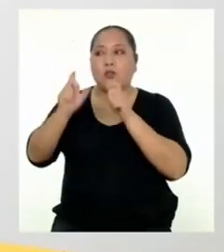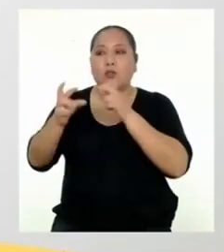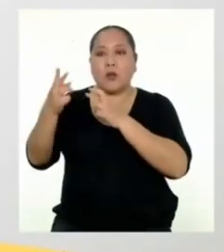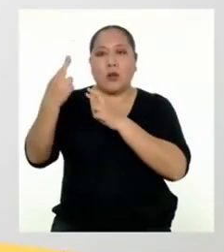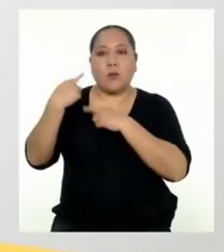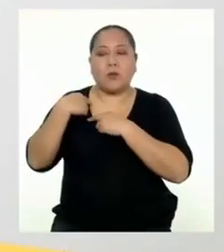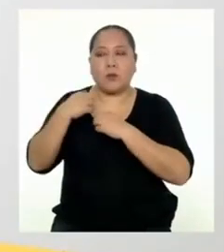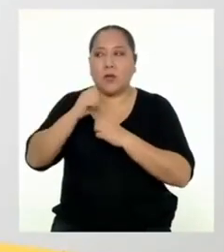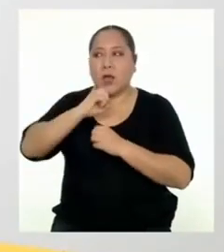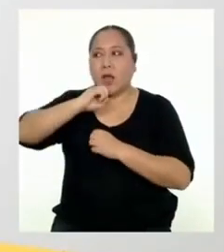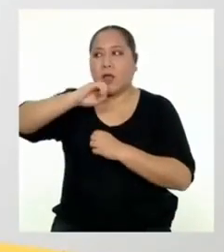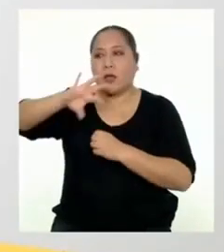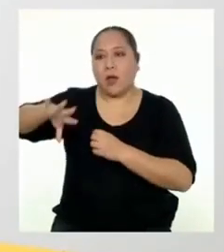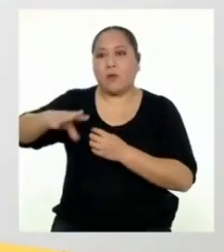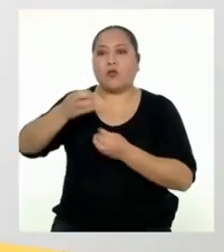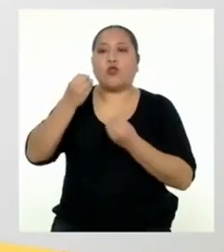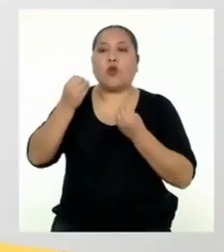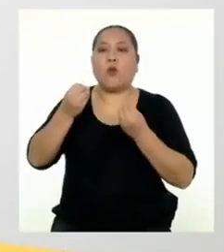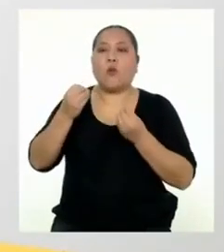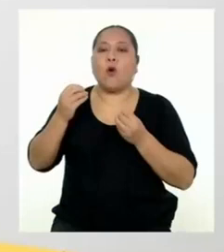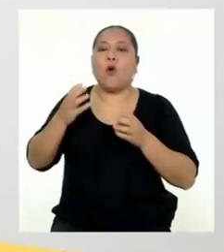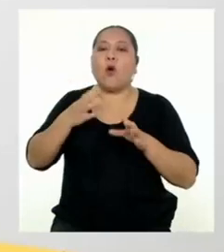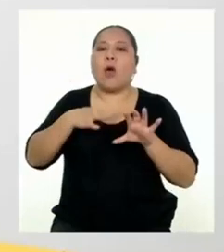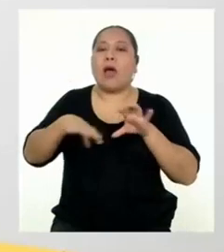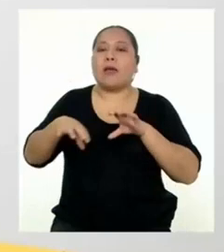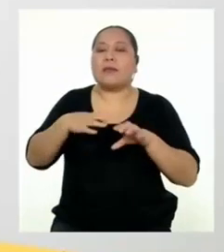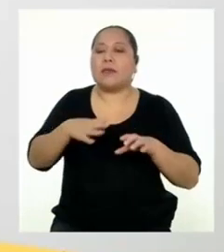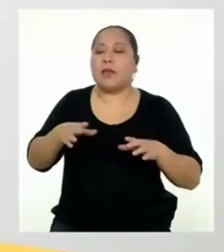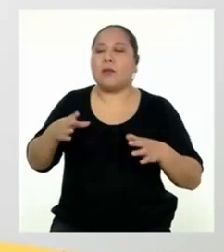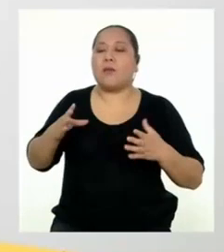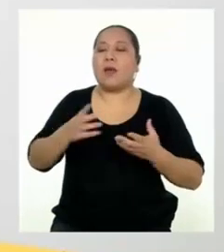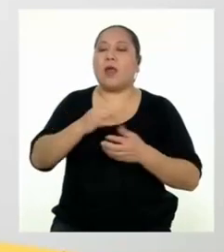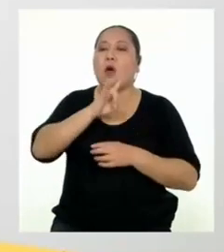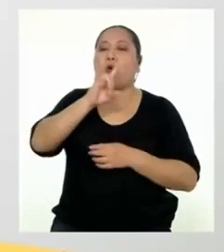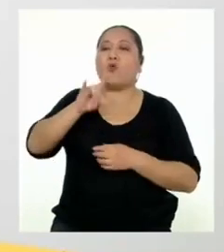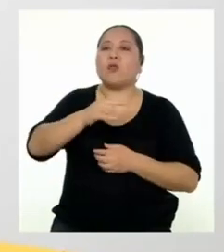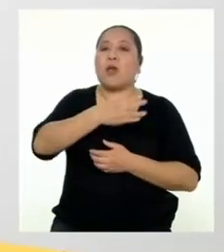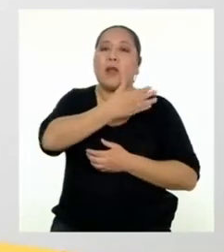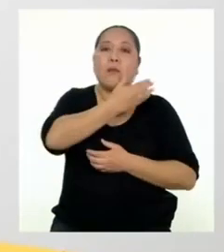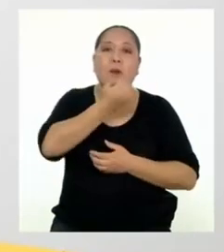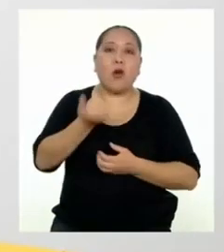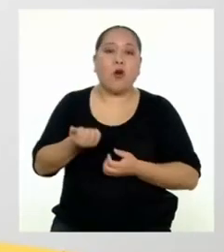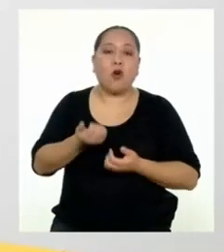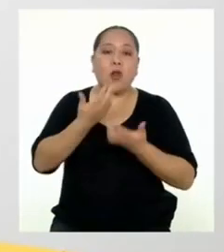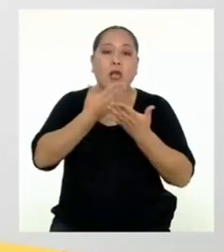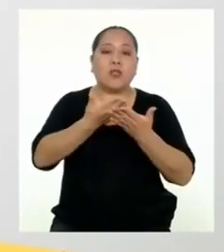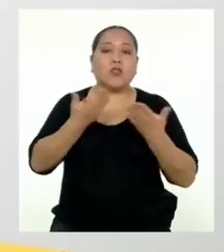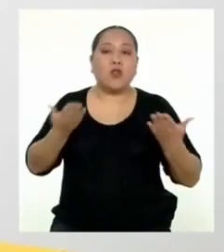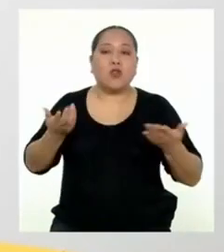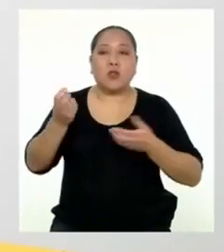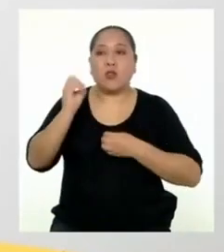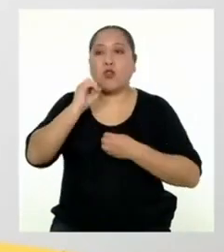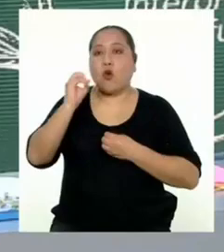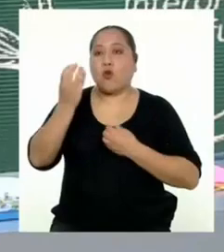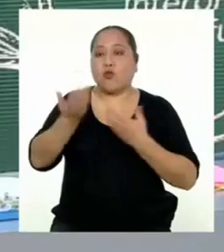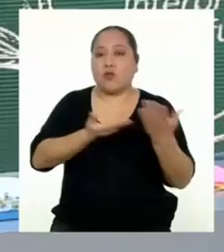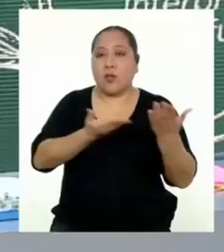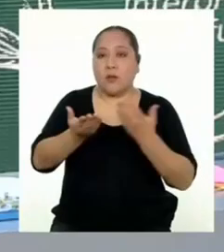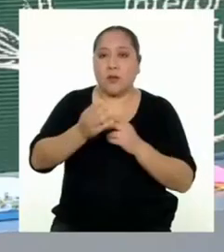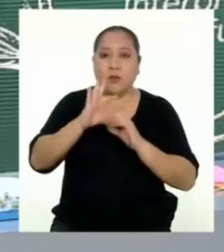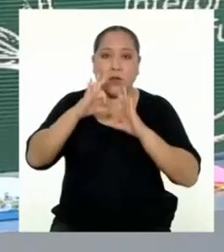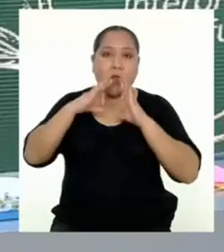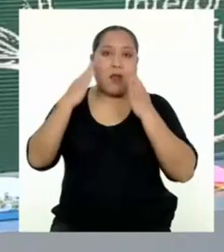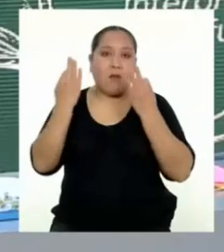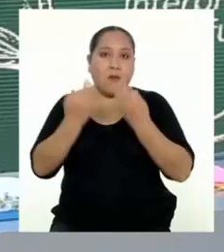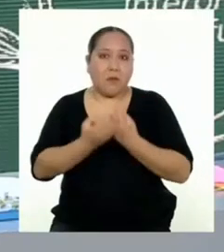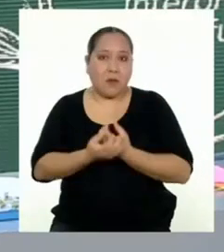en la que propongamos acciones que promuevan el uso adecuado de bienes y servicios en la familia. ¿Qué les parece?